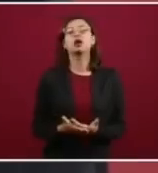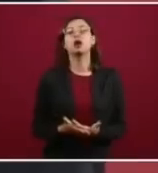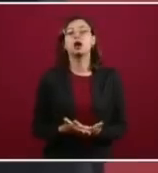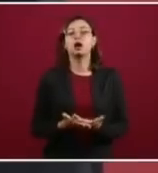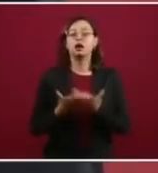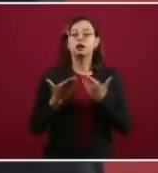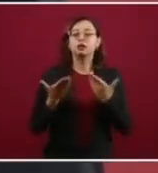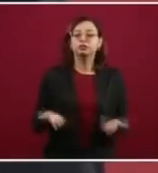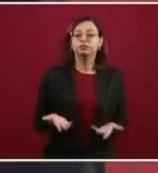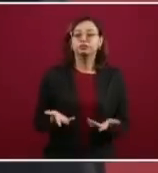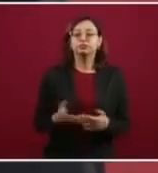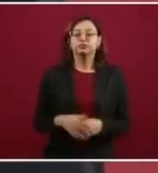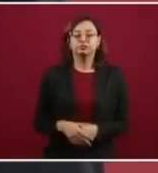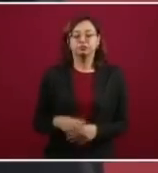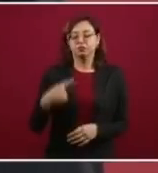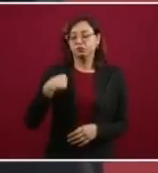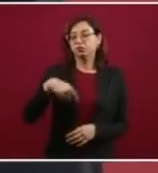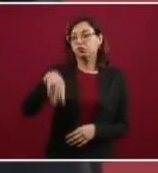afectada